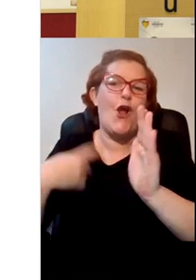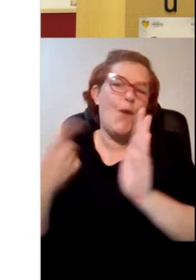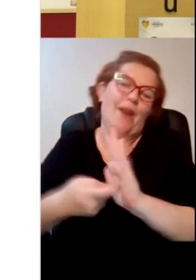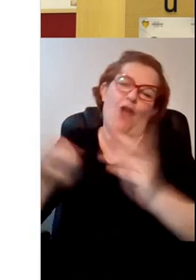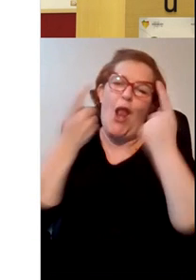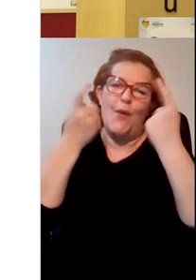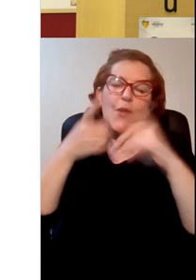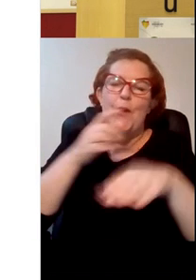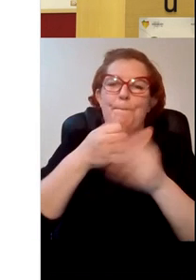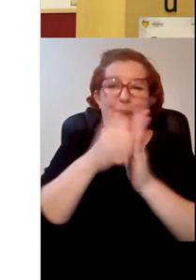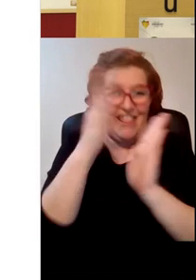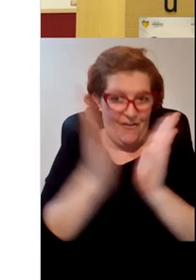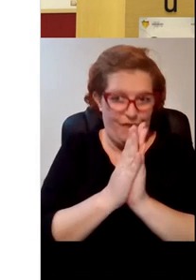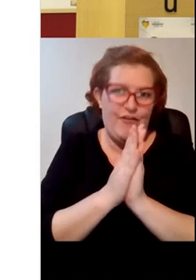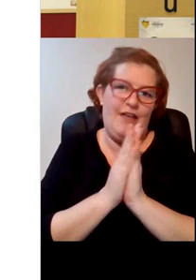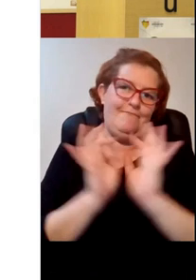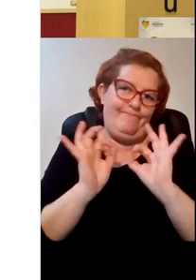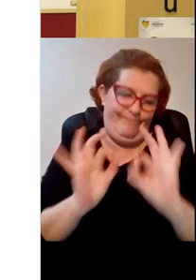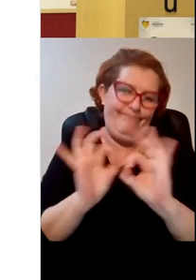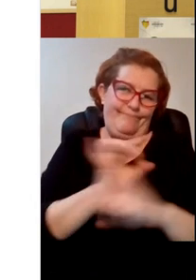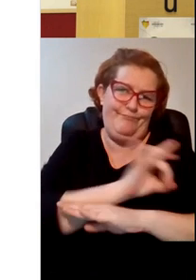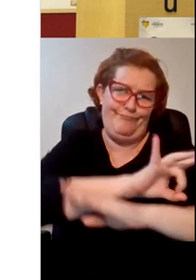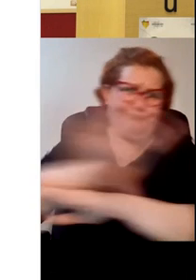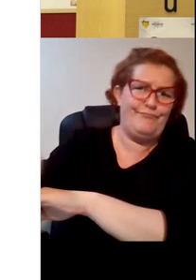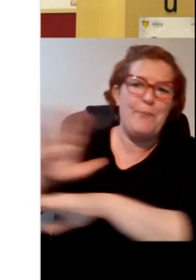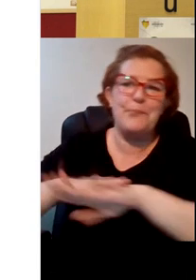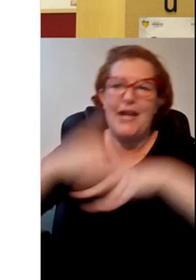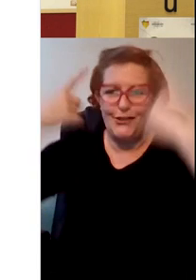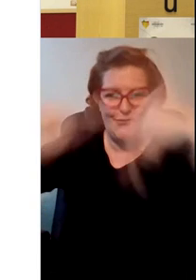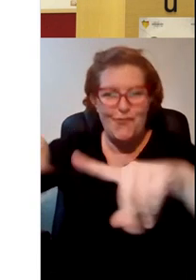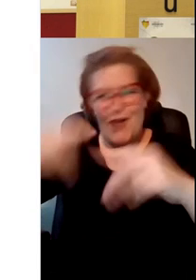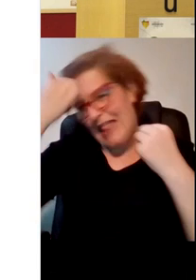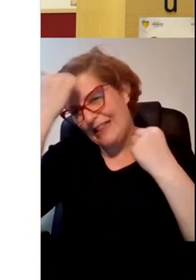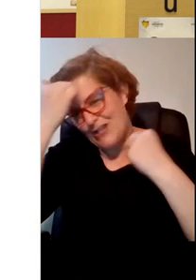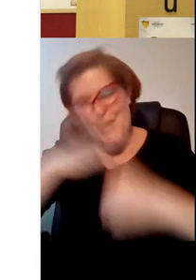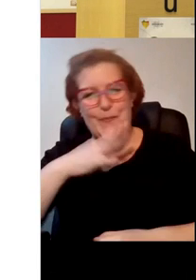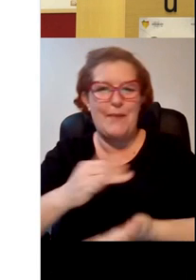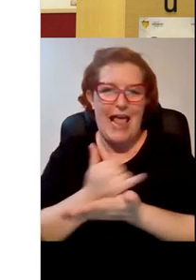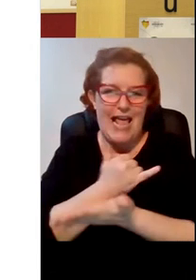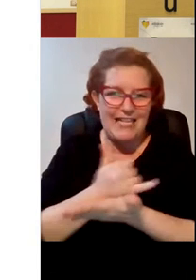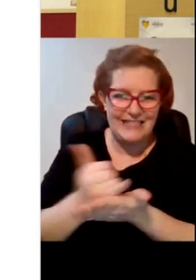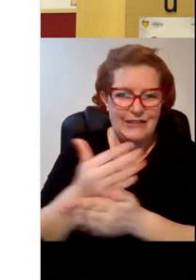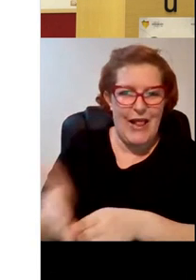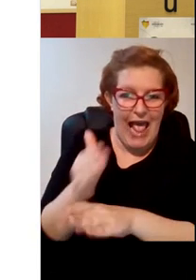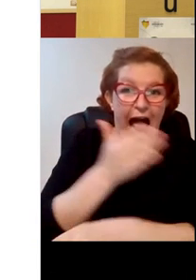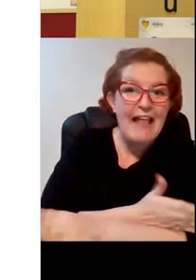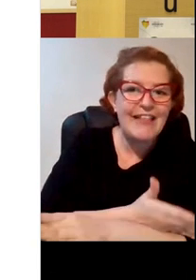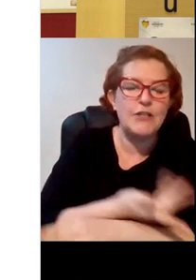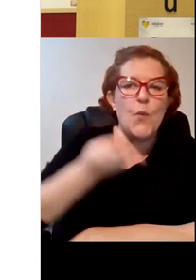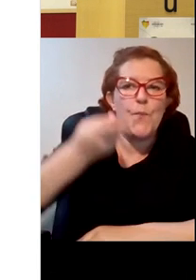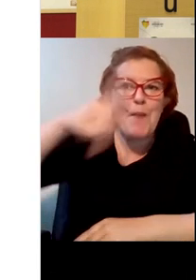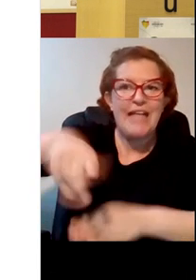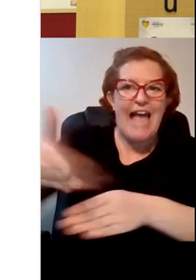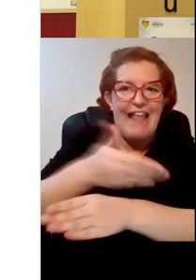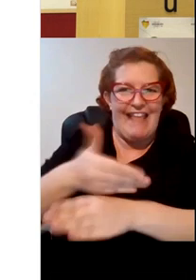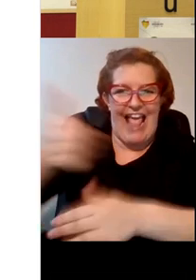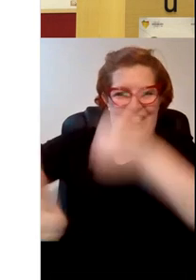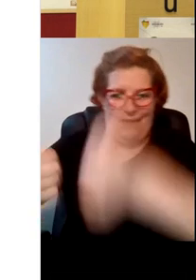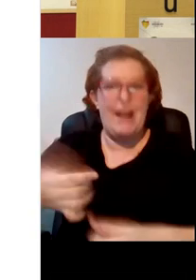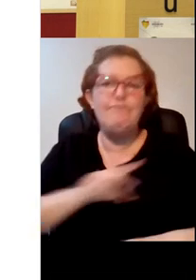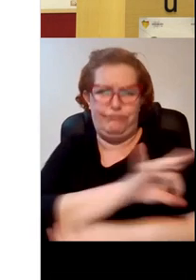con el propósito de que prepararan ese examen teórico un mes antes de la llegada de la fecha del